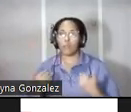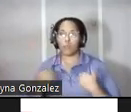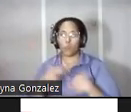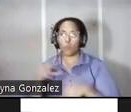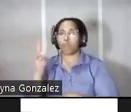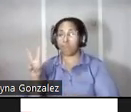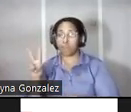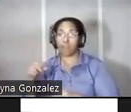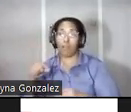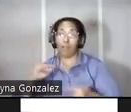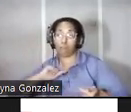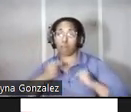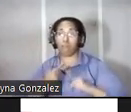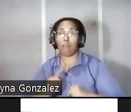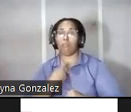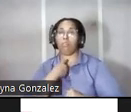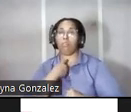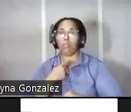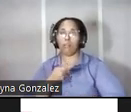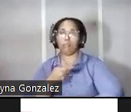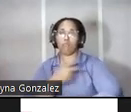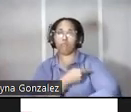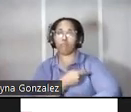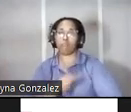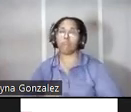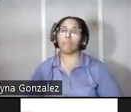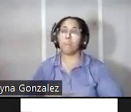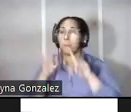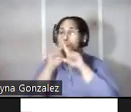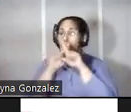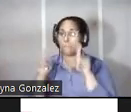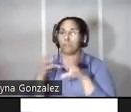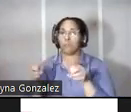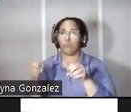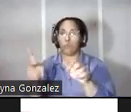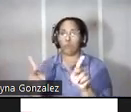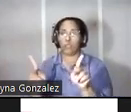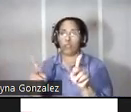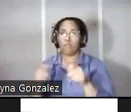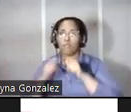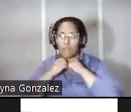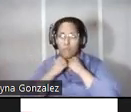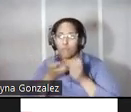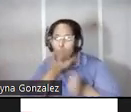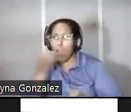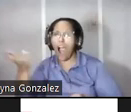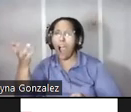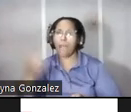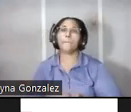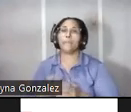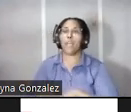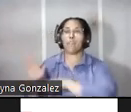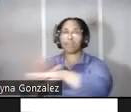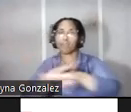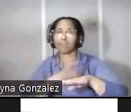heridas graves, una en la garganta y otra en el brazo. Sin embargo, tuvo la oportunidad de gritar y llamar a